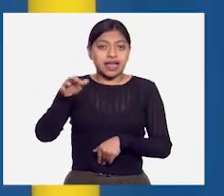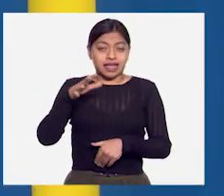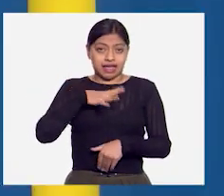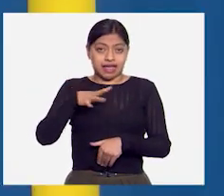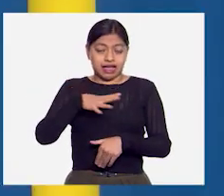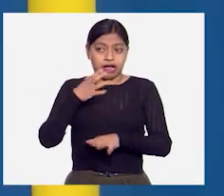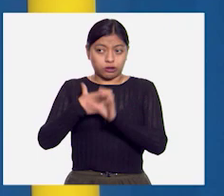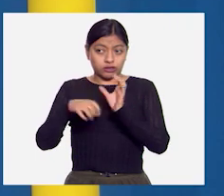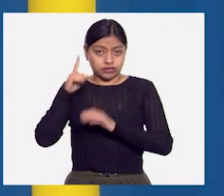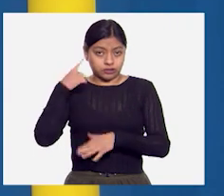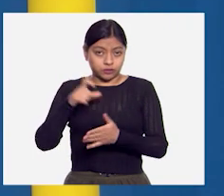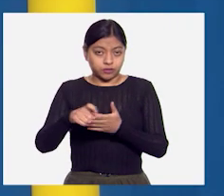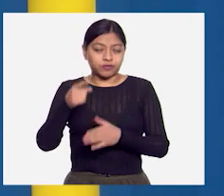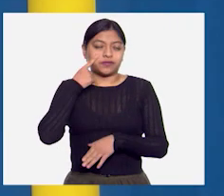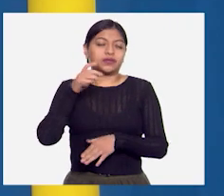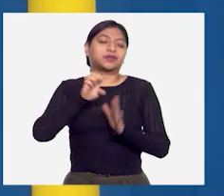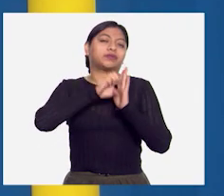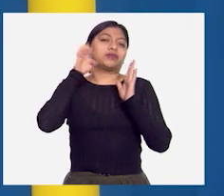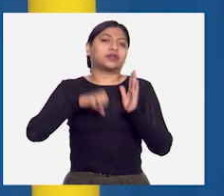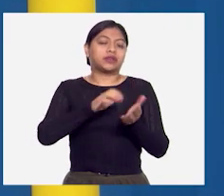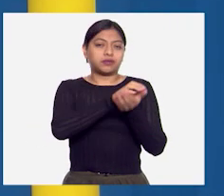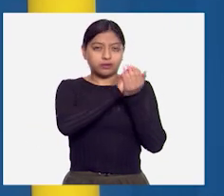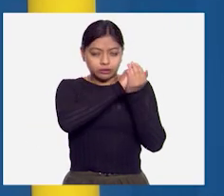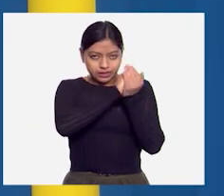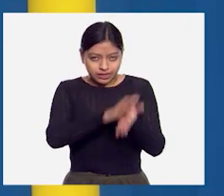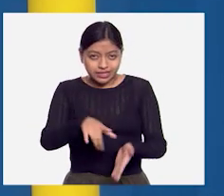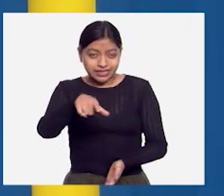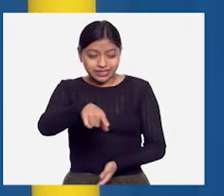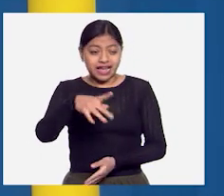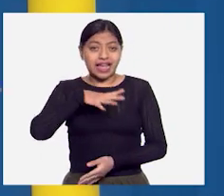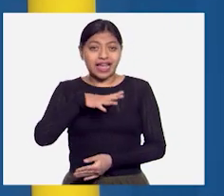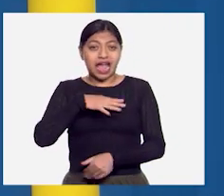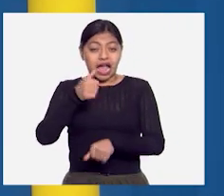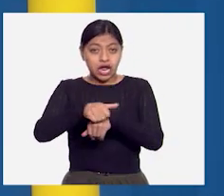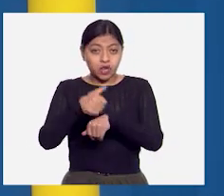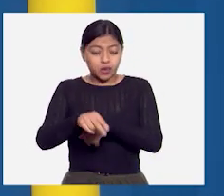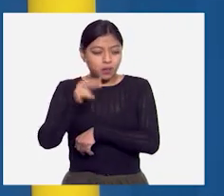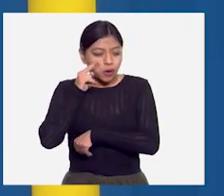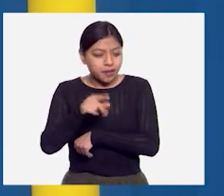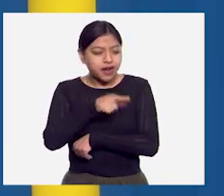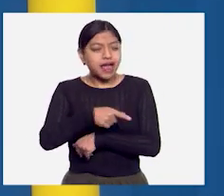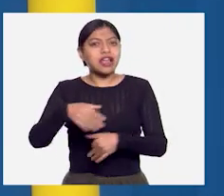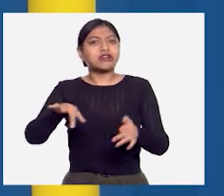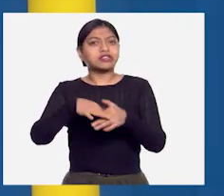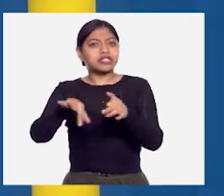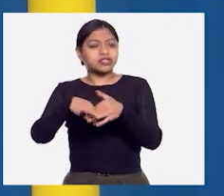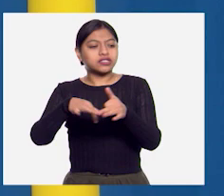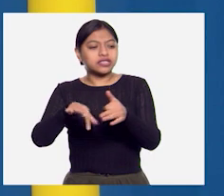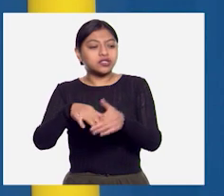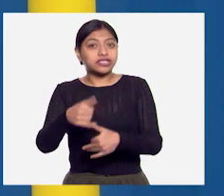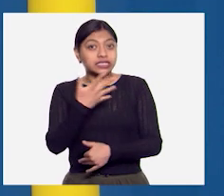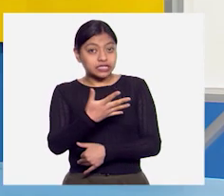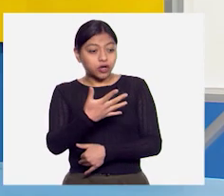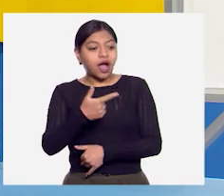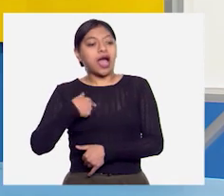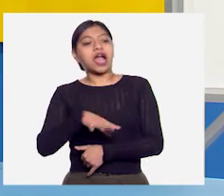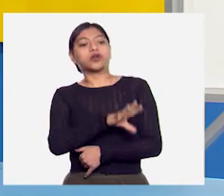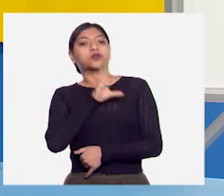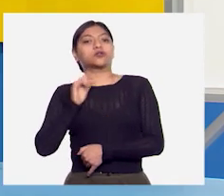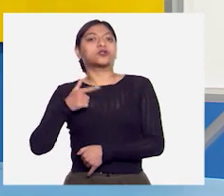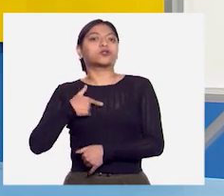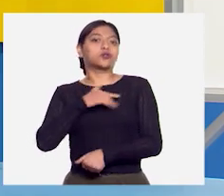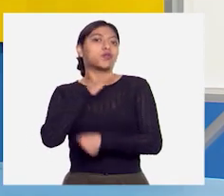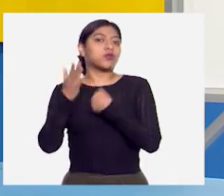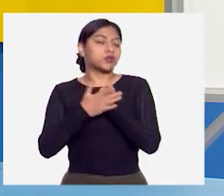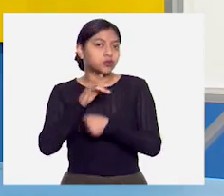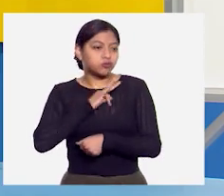con dados me conviene saber si hay un número que sale más veces que otro para elegirlo y ganarlo. ¿Es así?